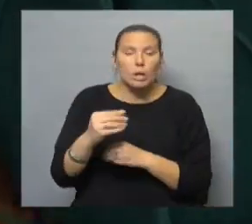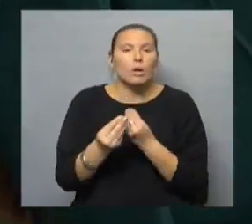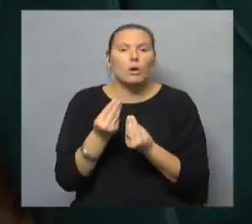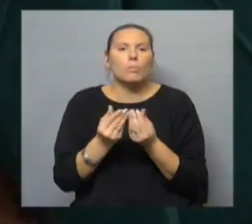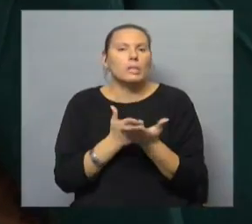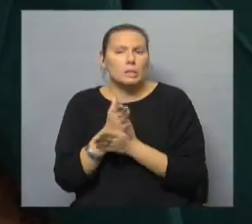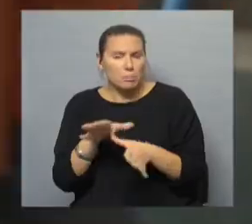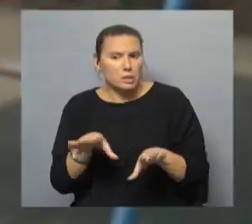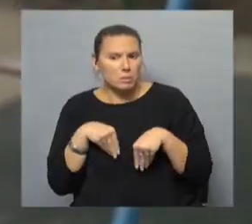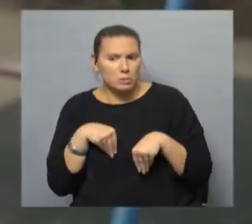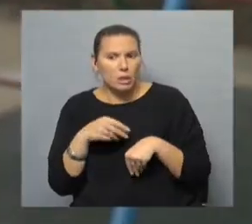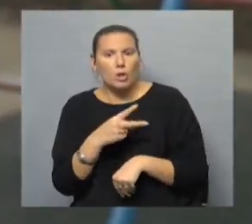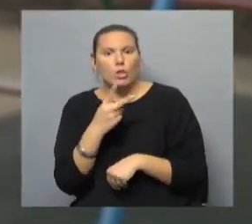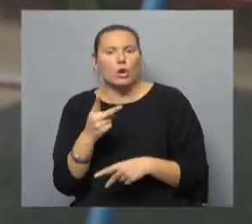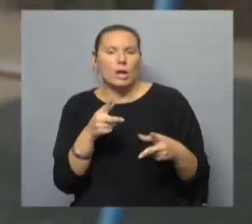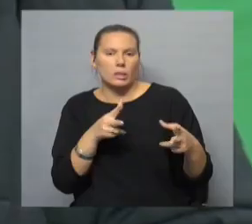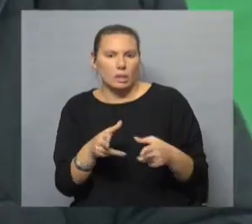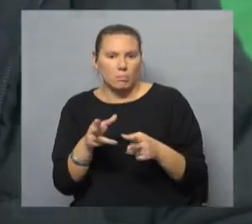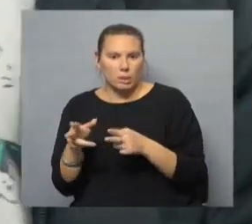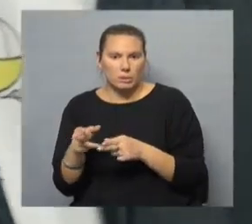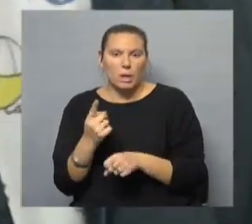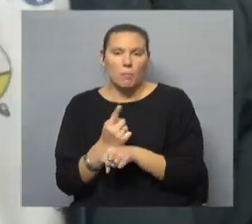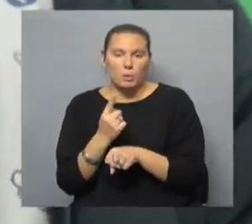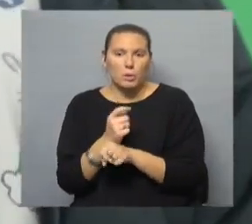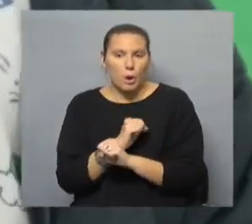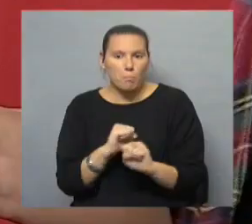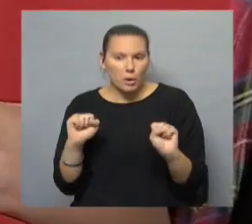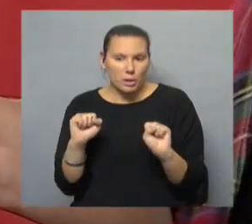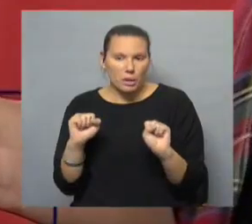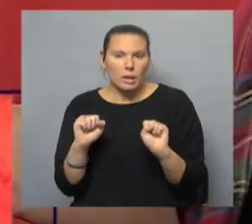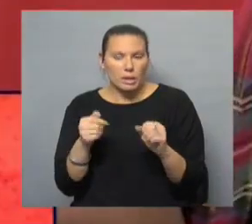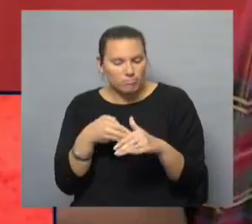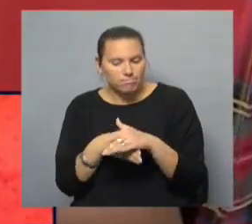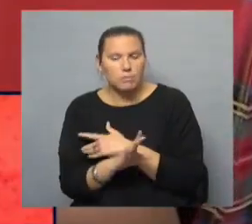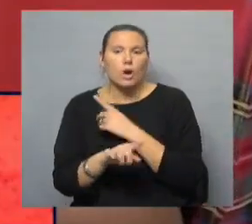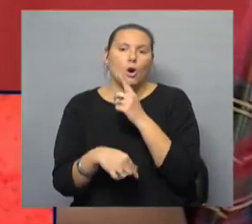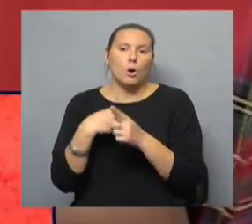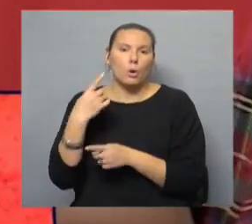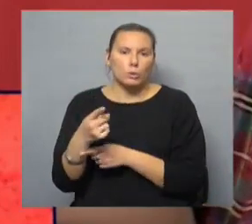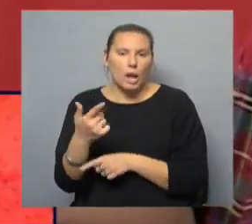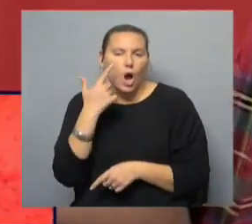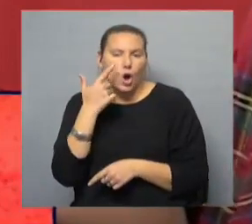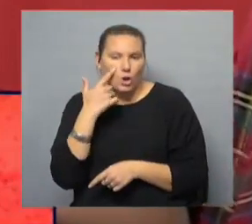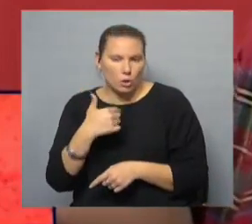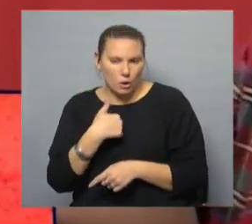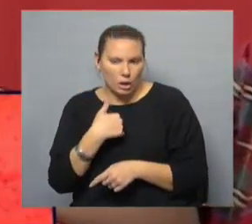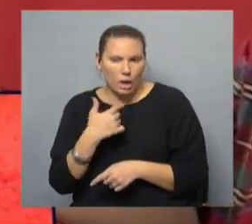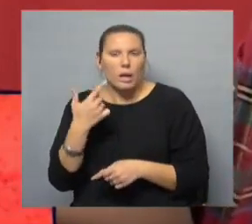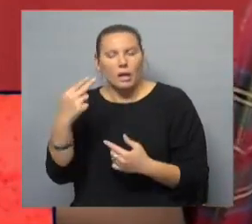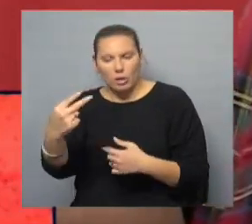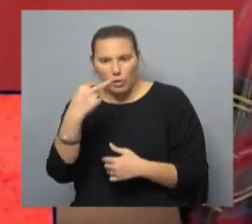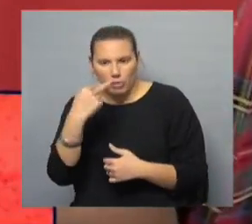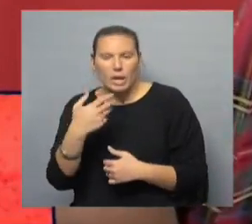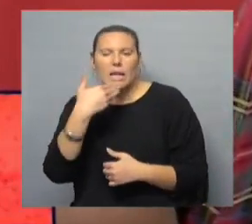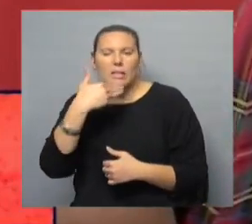bien aceptado? Hay como dos etapas, como una etapa de poder entrar, lograr entrar, y otra etapa de que nos conozcan, de que nos vean, de